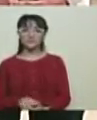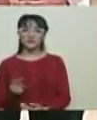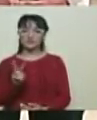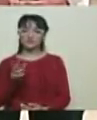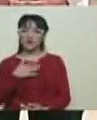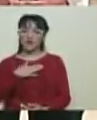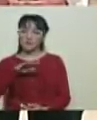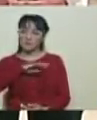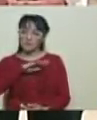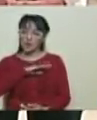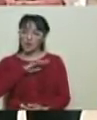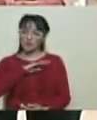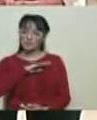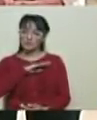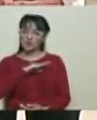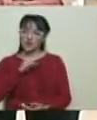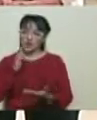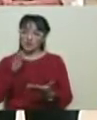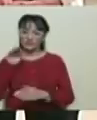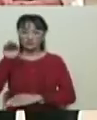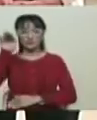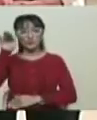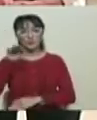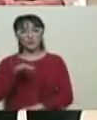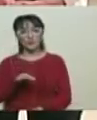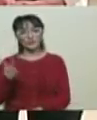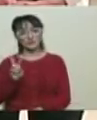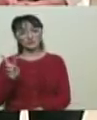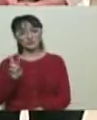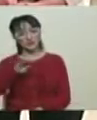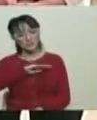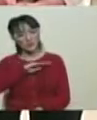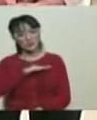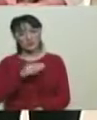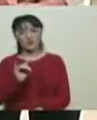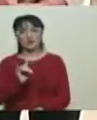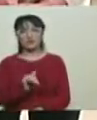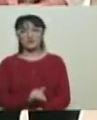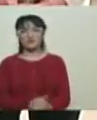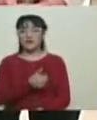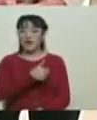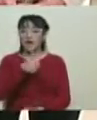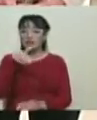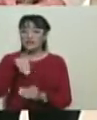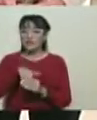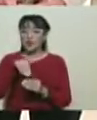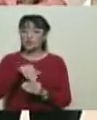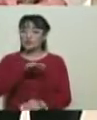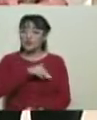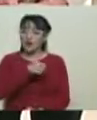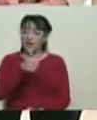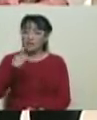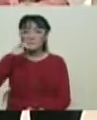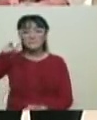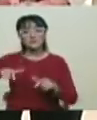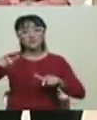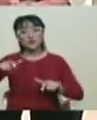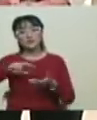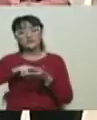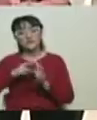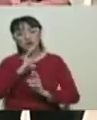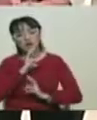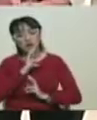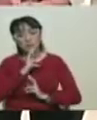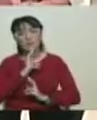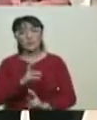camino. Hoy estamos fortaleciendo el propio camino de Venezuela. Y cada voto de cada venezolano es una respuesta a los